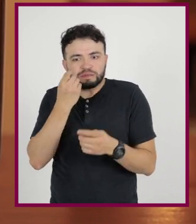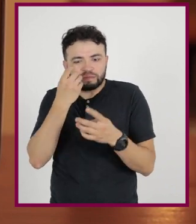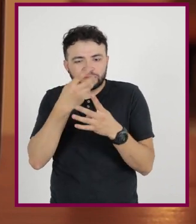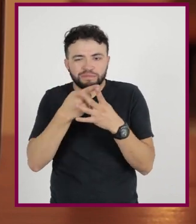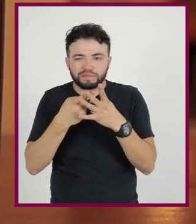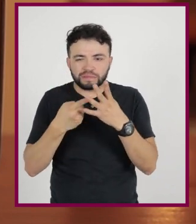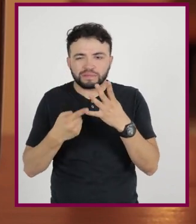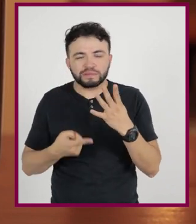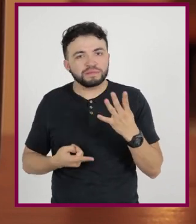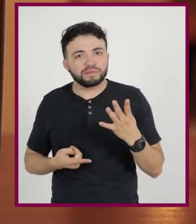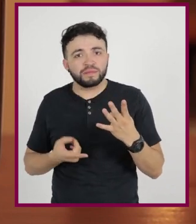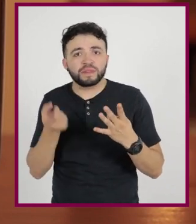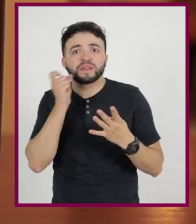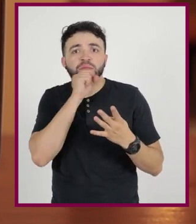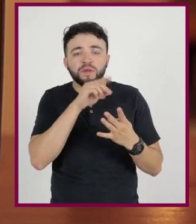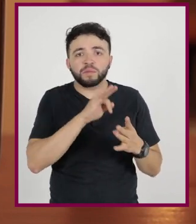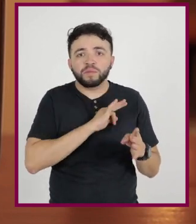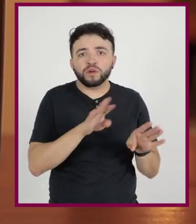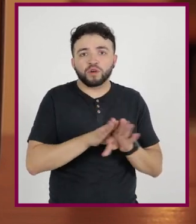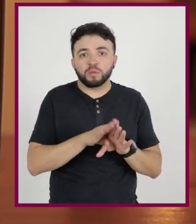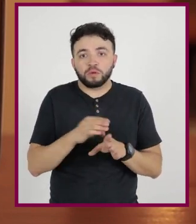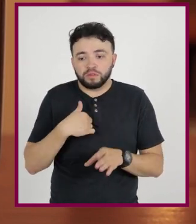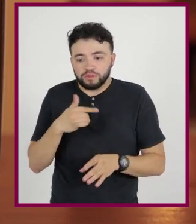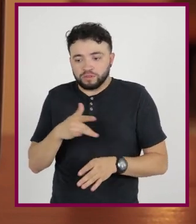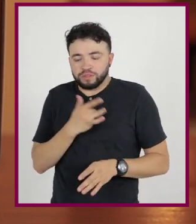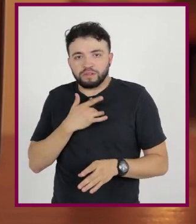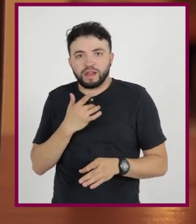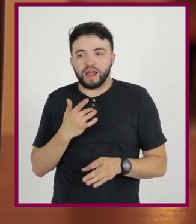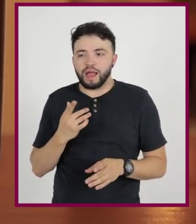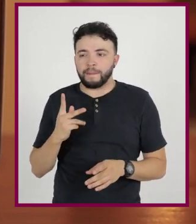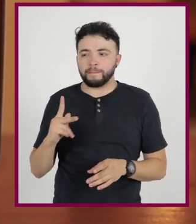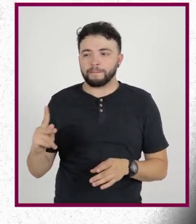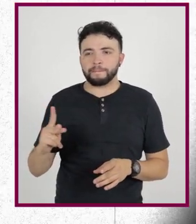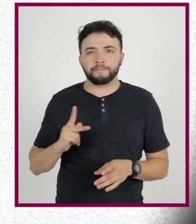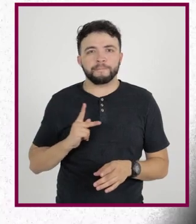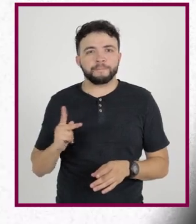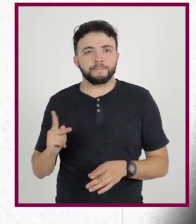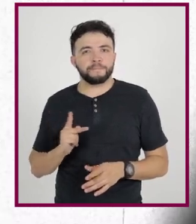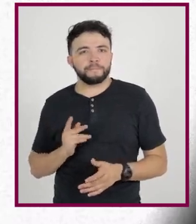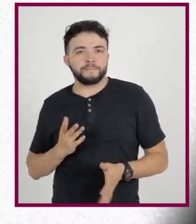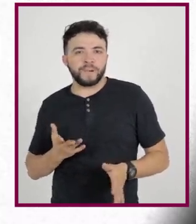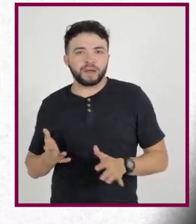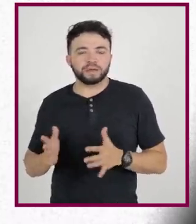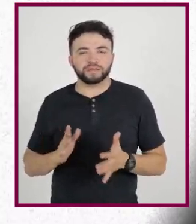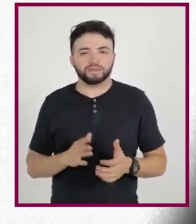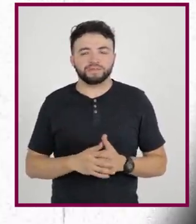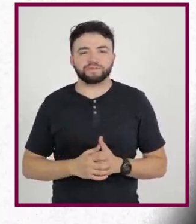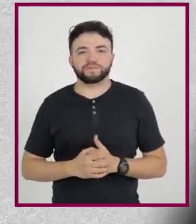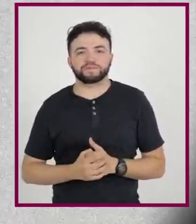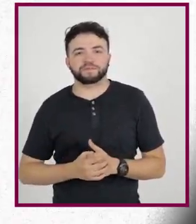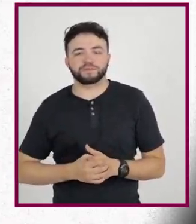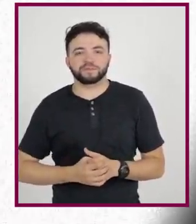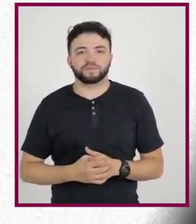relatando y también que se puede llegar a sentir identificado.